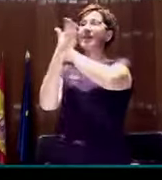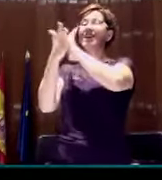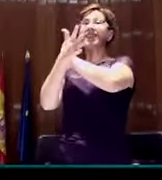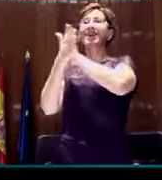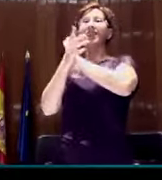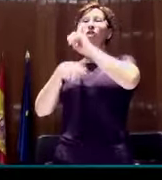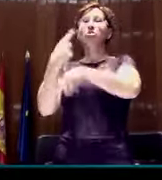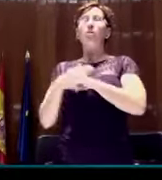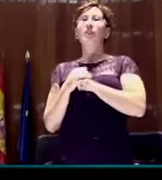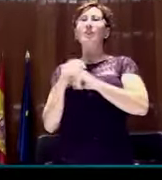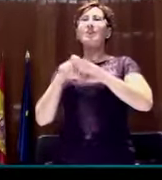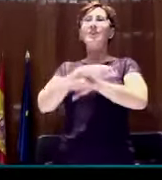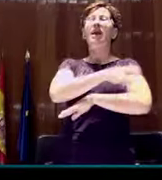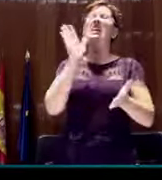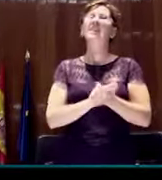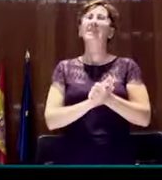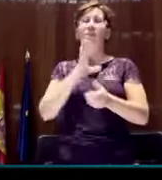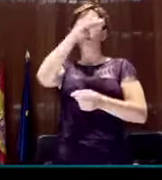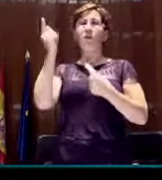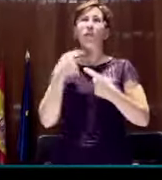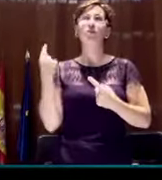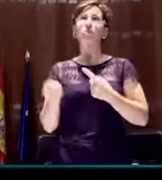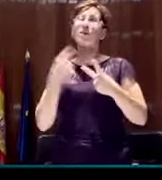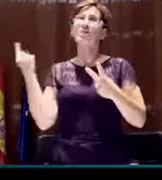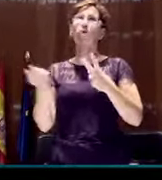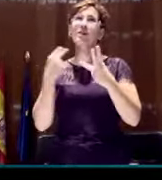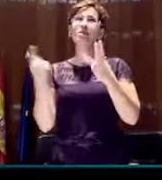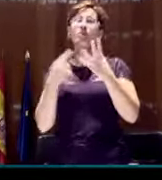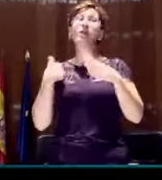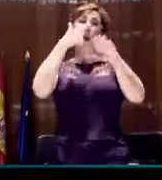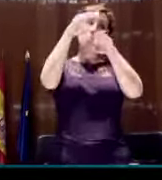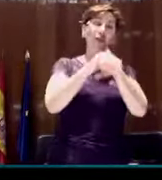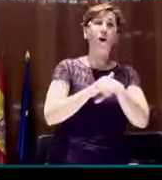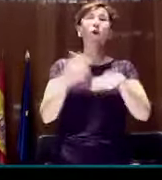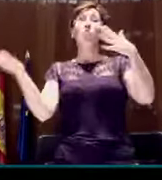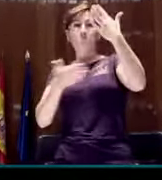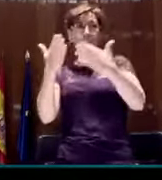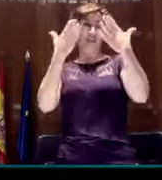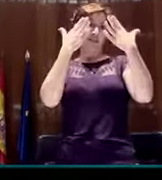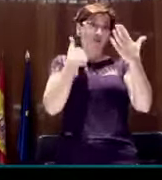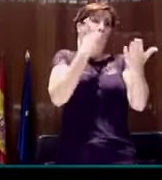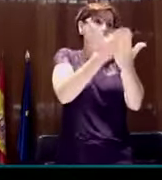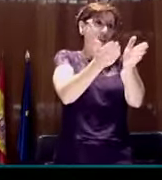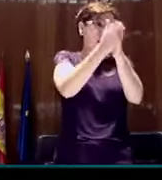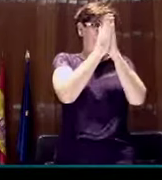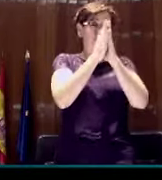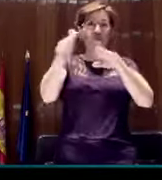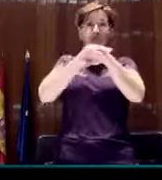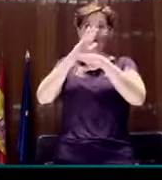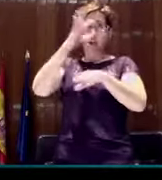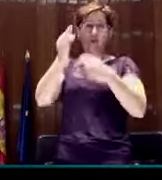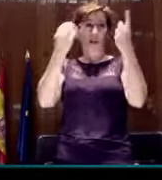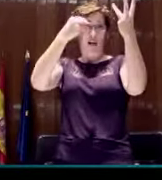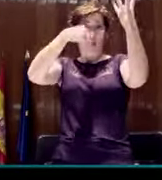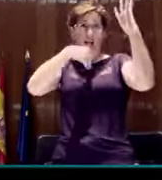me diré, uy, se me ha olvidado decir esto, se me ha olvidado decir esto, se me ha olvidado decir esto. Quiero que me perdonen, espero que lo puedan leer luego en las actas